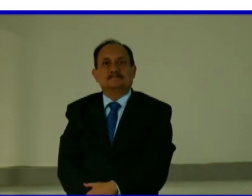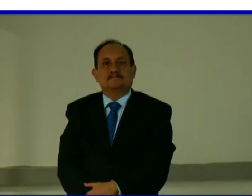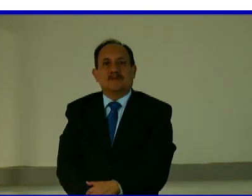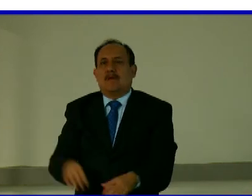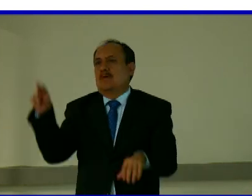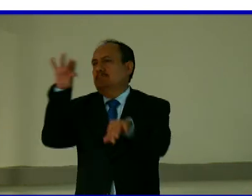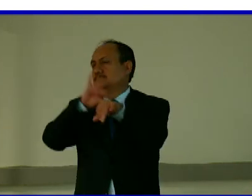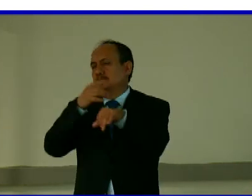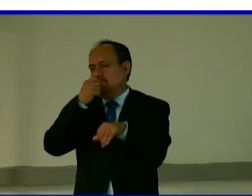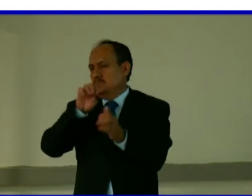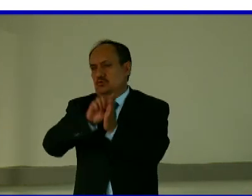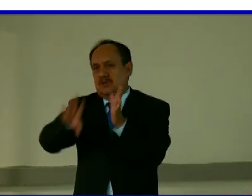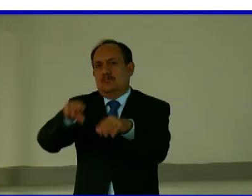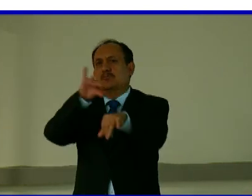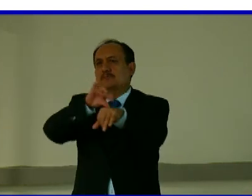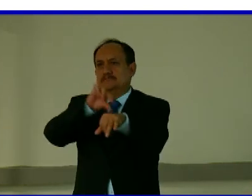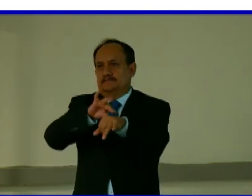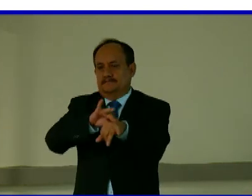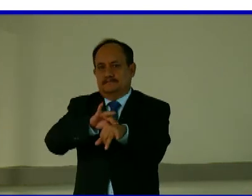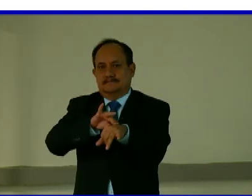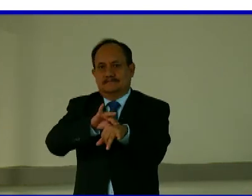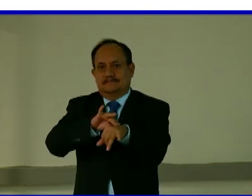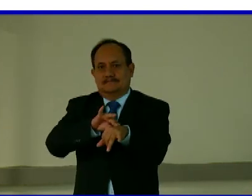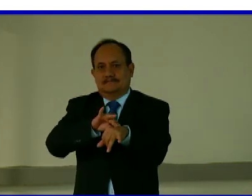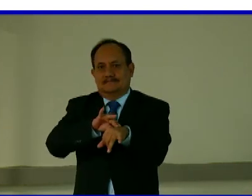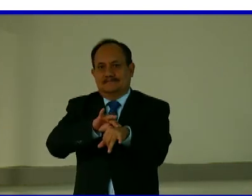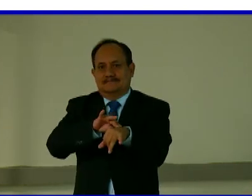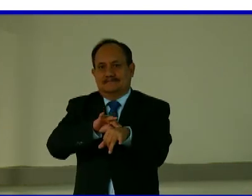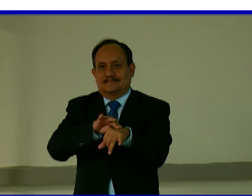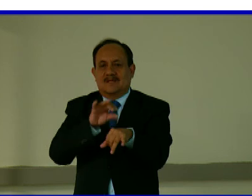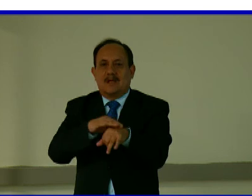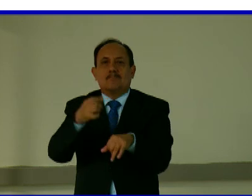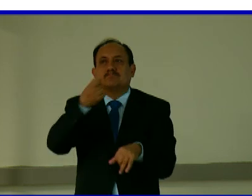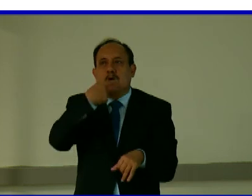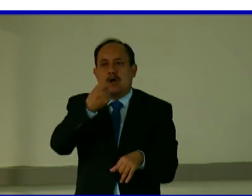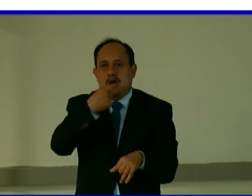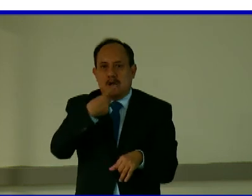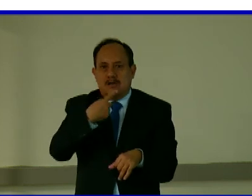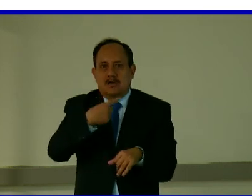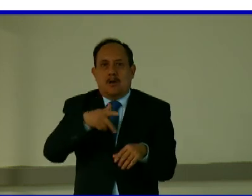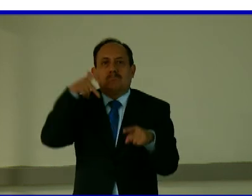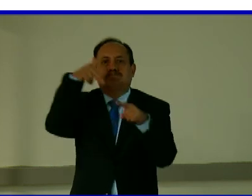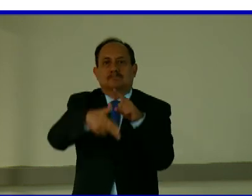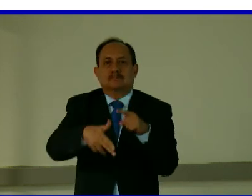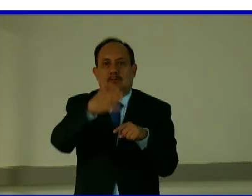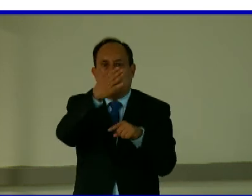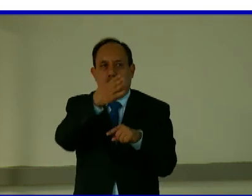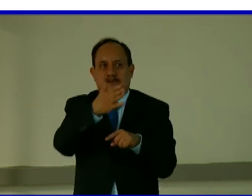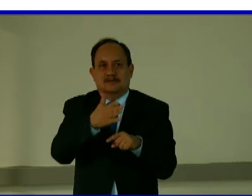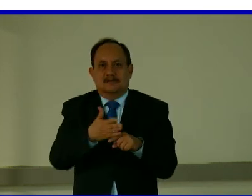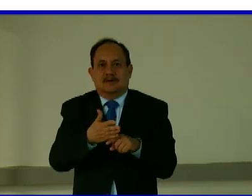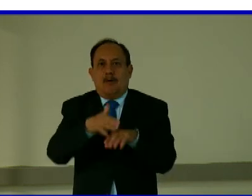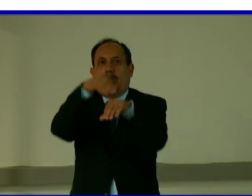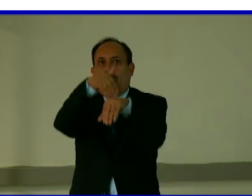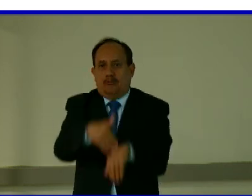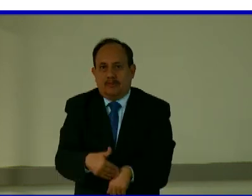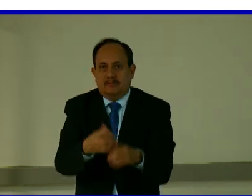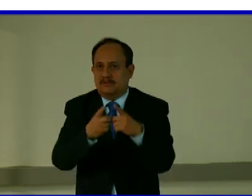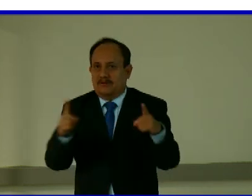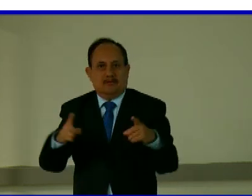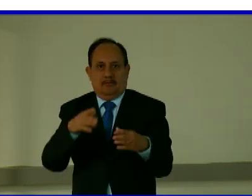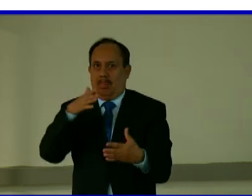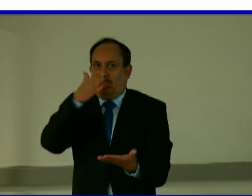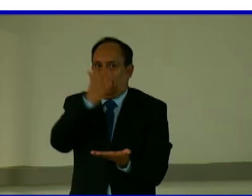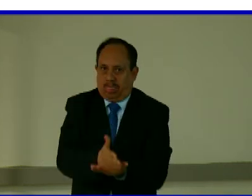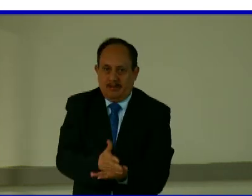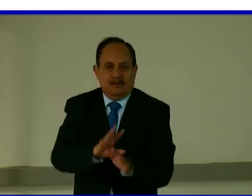medicina, o te medicamos o te lo cortamos, y en comportamiento y desarrollo no se corta nada, así